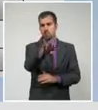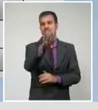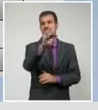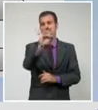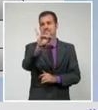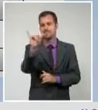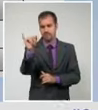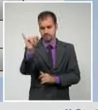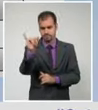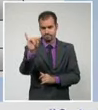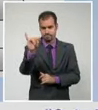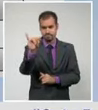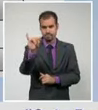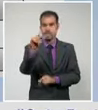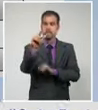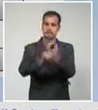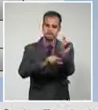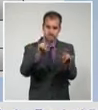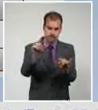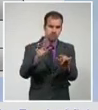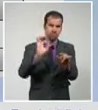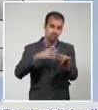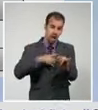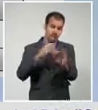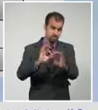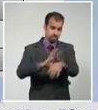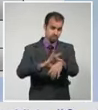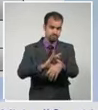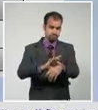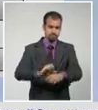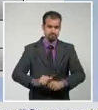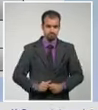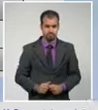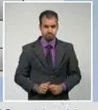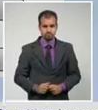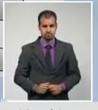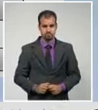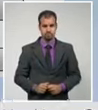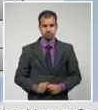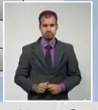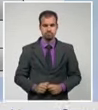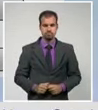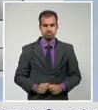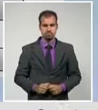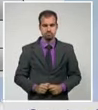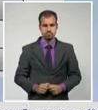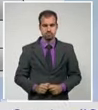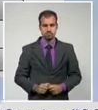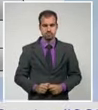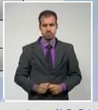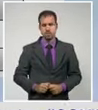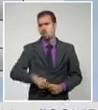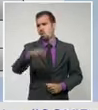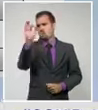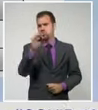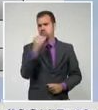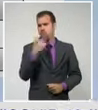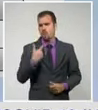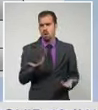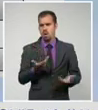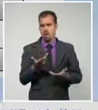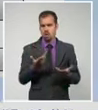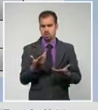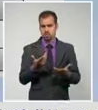67.476 personas con COVID-19, que eso da una positividad de todas las